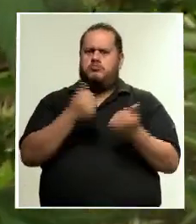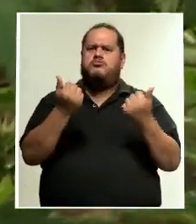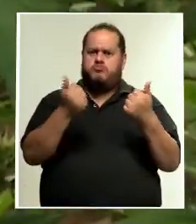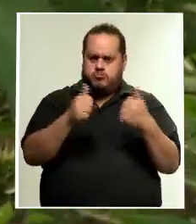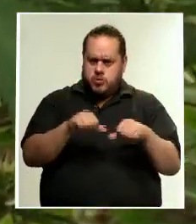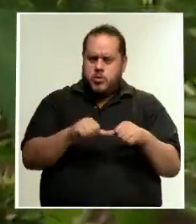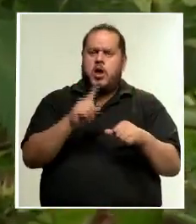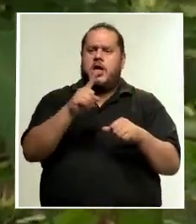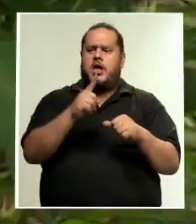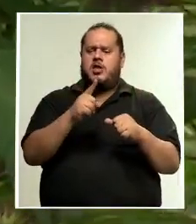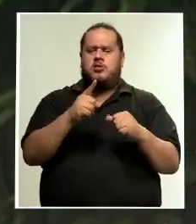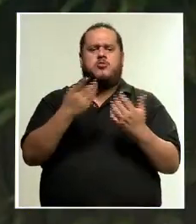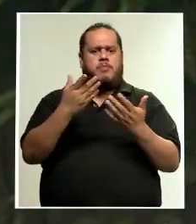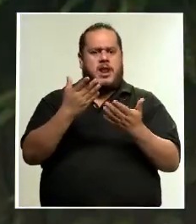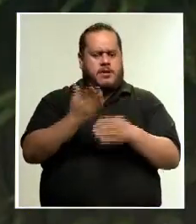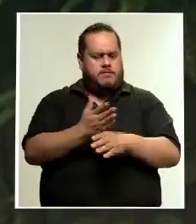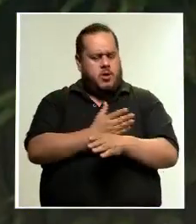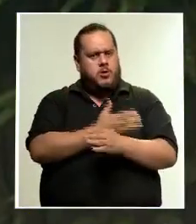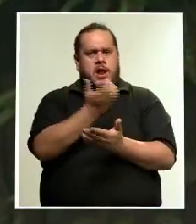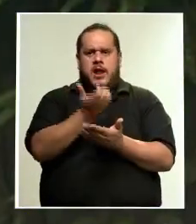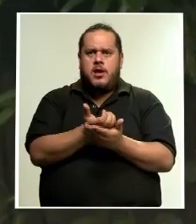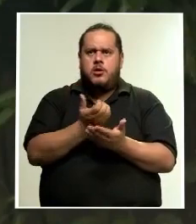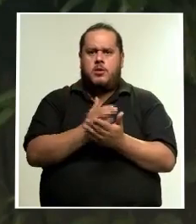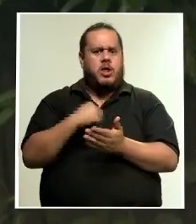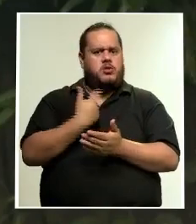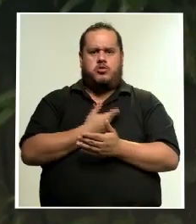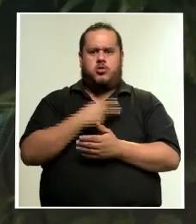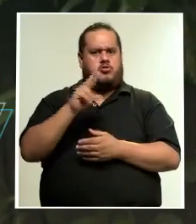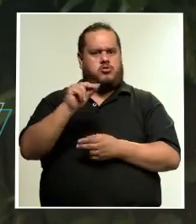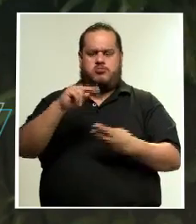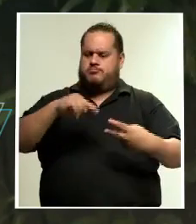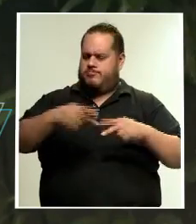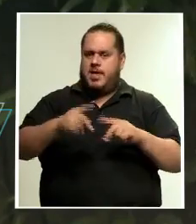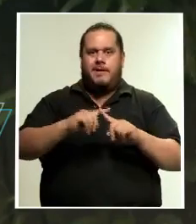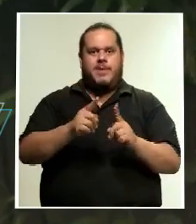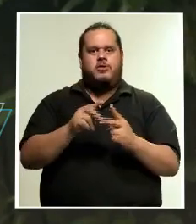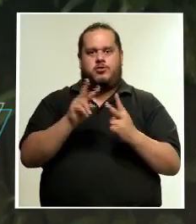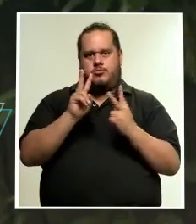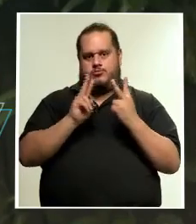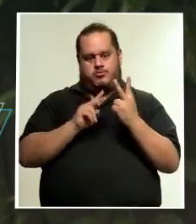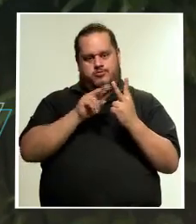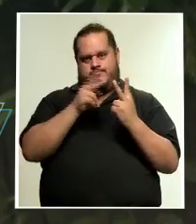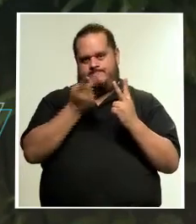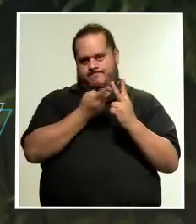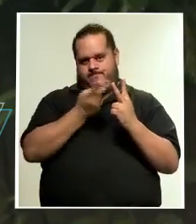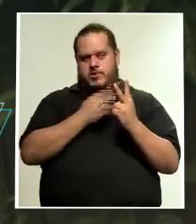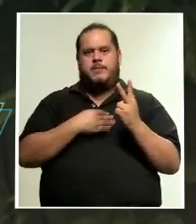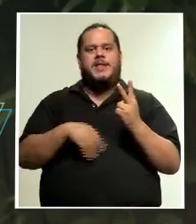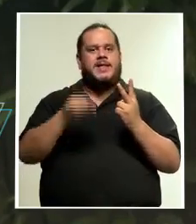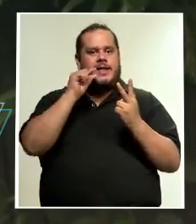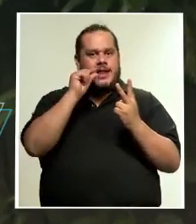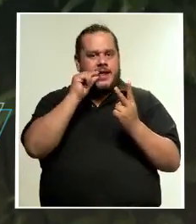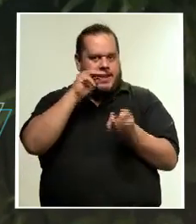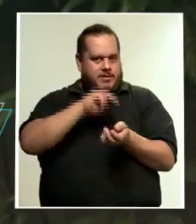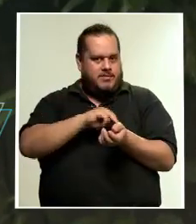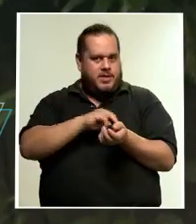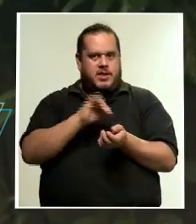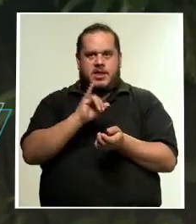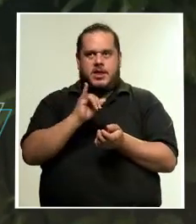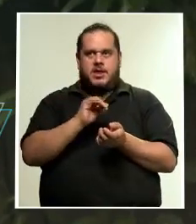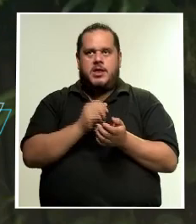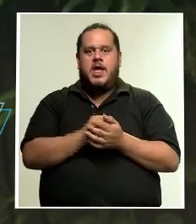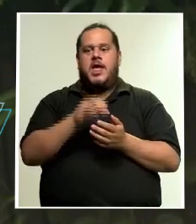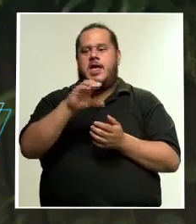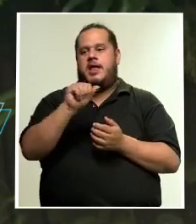es una reactivación económica y nosotros no nos hemos opuesto. El asunto es que son dos temas, tanto el cannabis medicinal como el